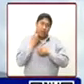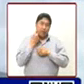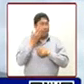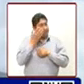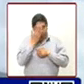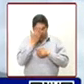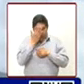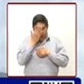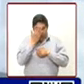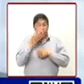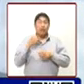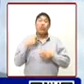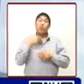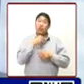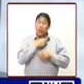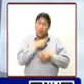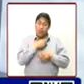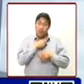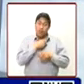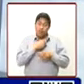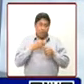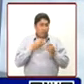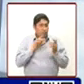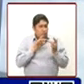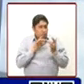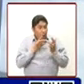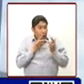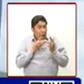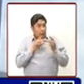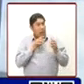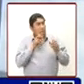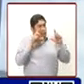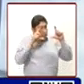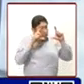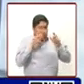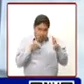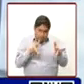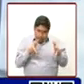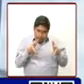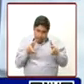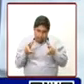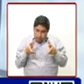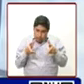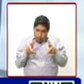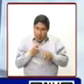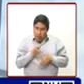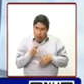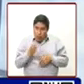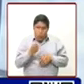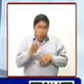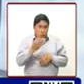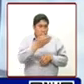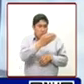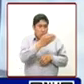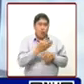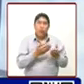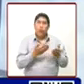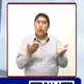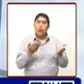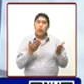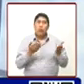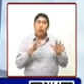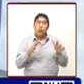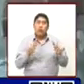Ahora, Aldín Investiga ha accedido a unas cámaras de vigilancia en las que se nota, se ve la ruta que tomaron los ladrones.